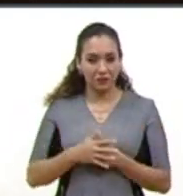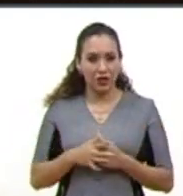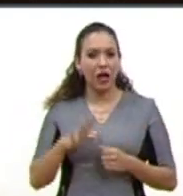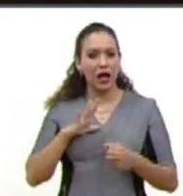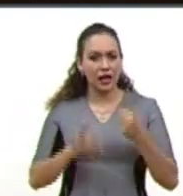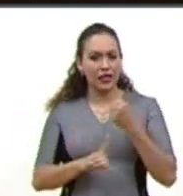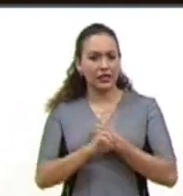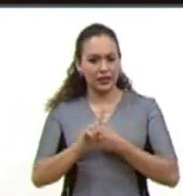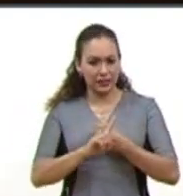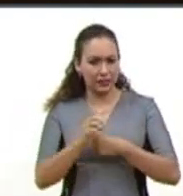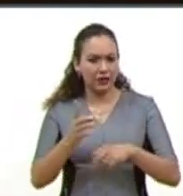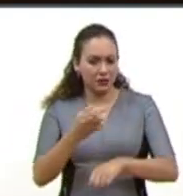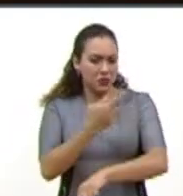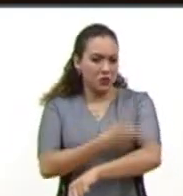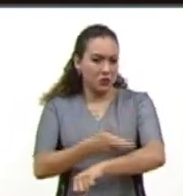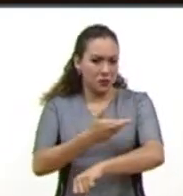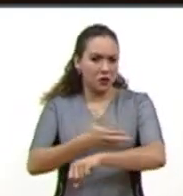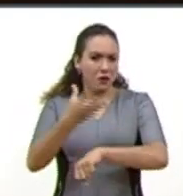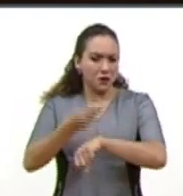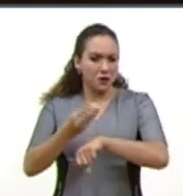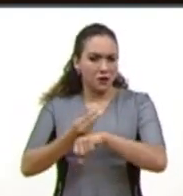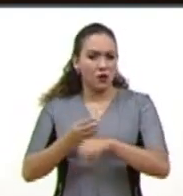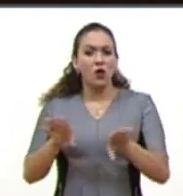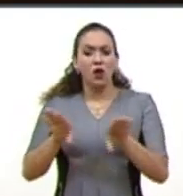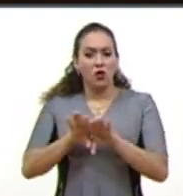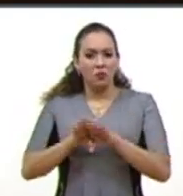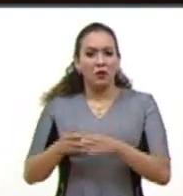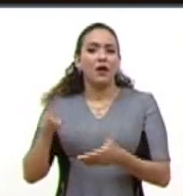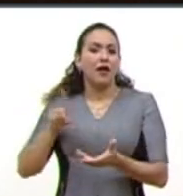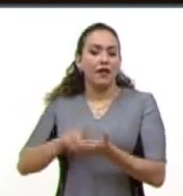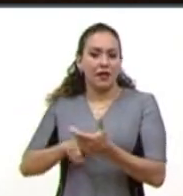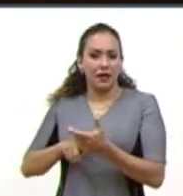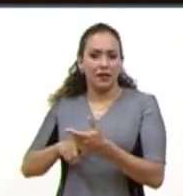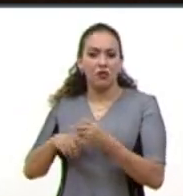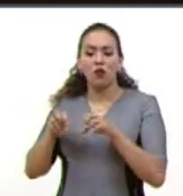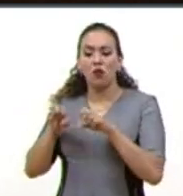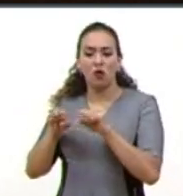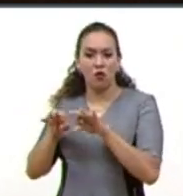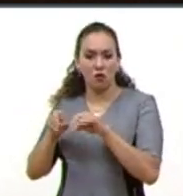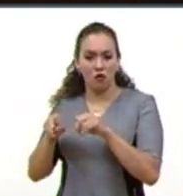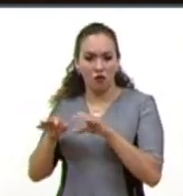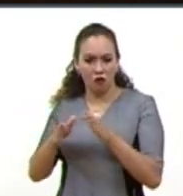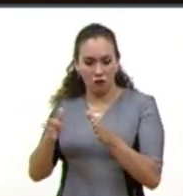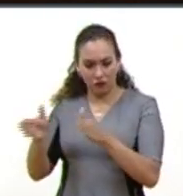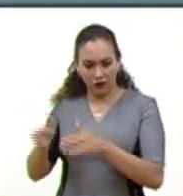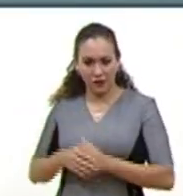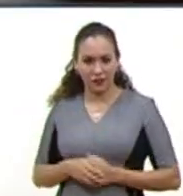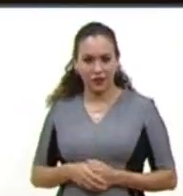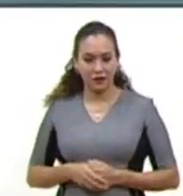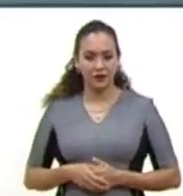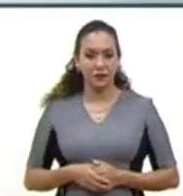ahora en los mecanismos laborales alternativos de solución de controversias.